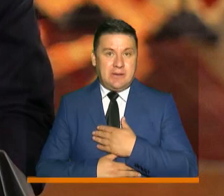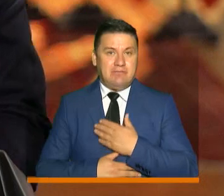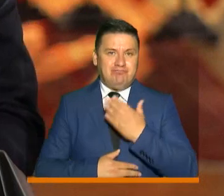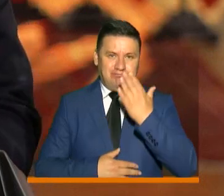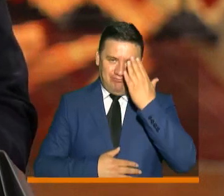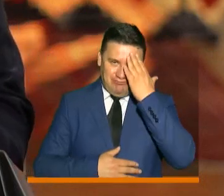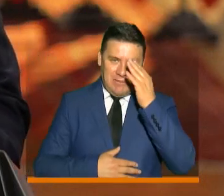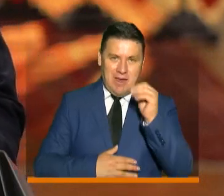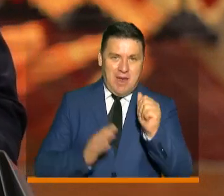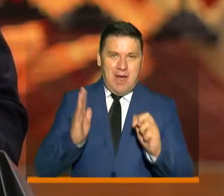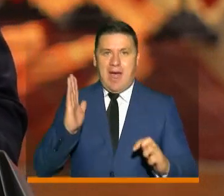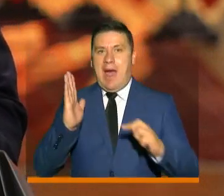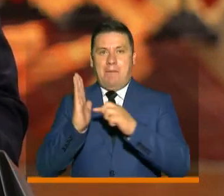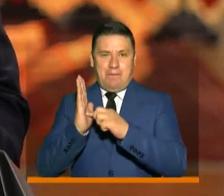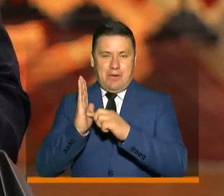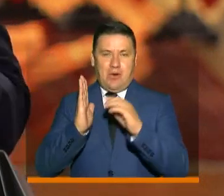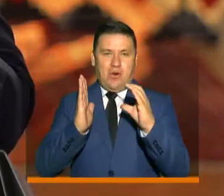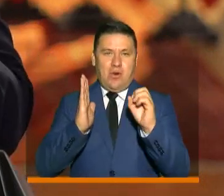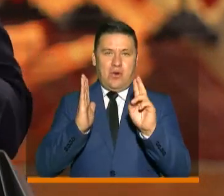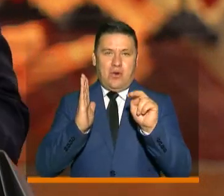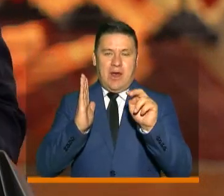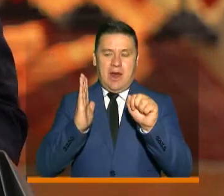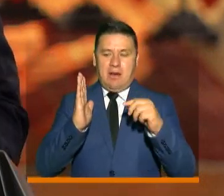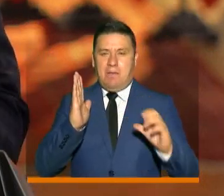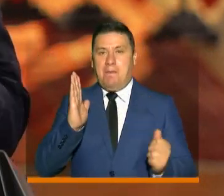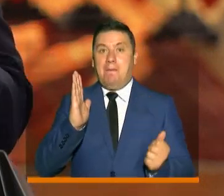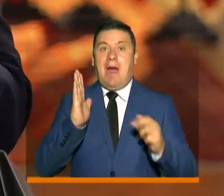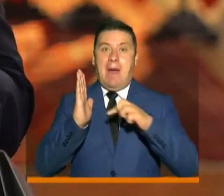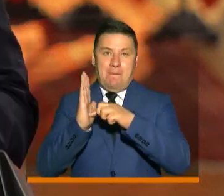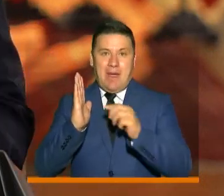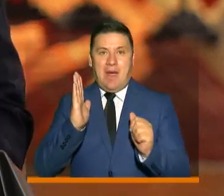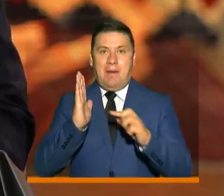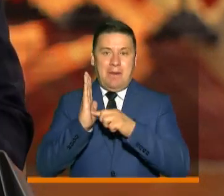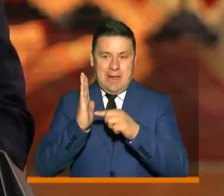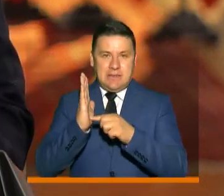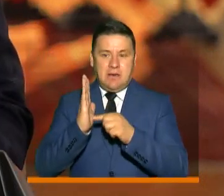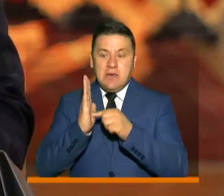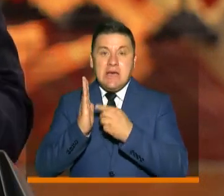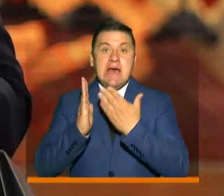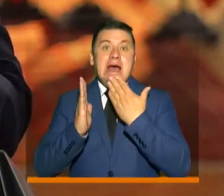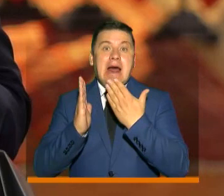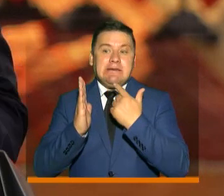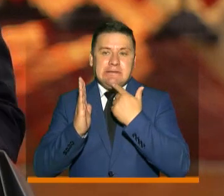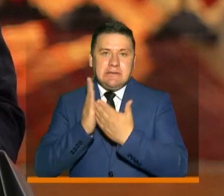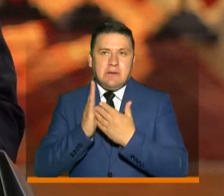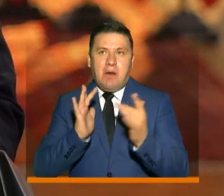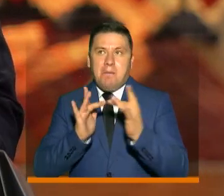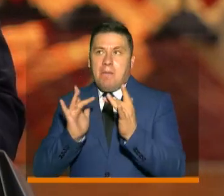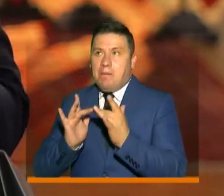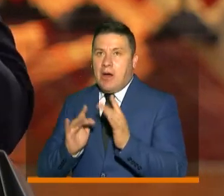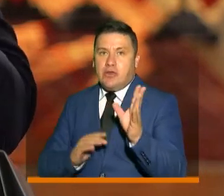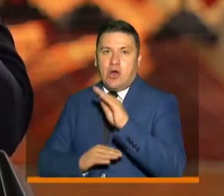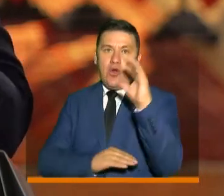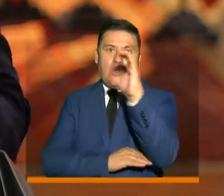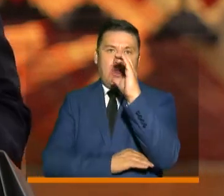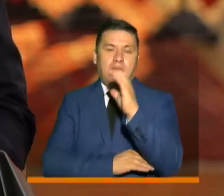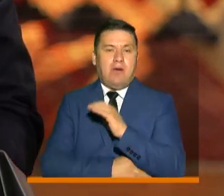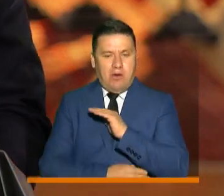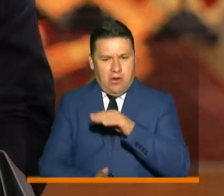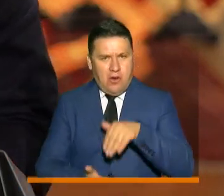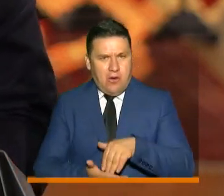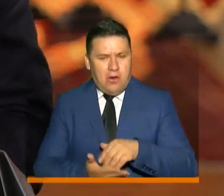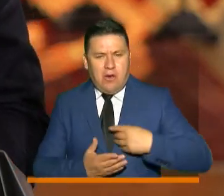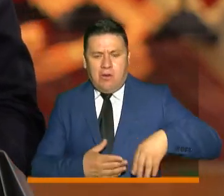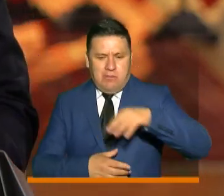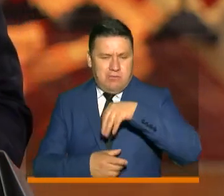también colombia ha logrado brindar más información a los colombianos y fortalecer los